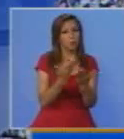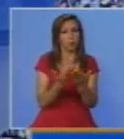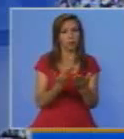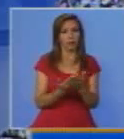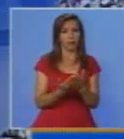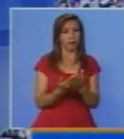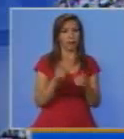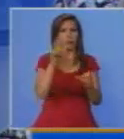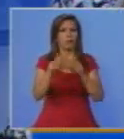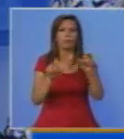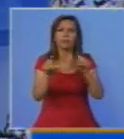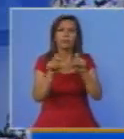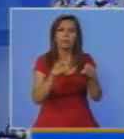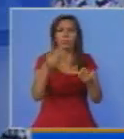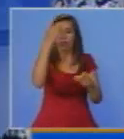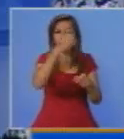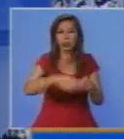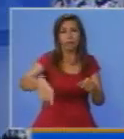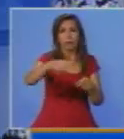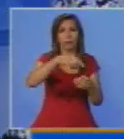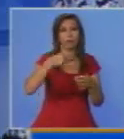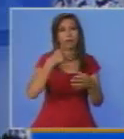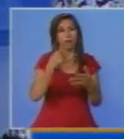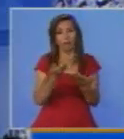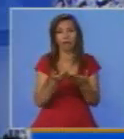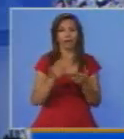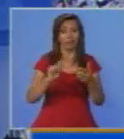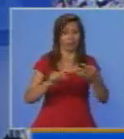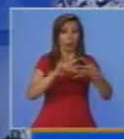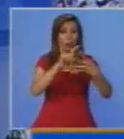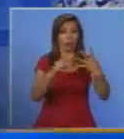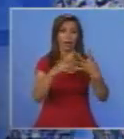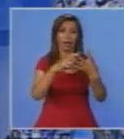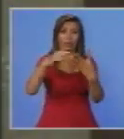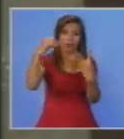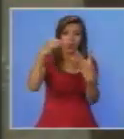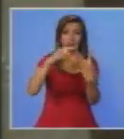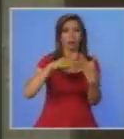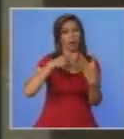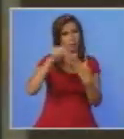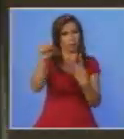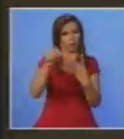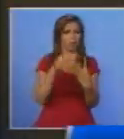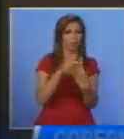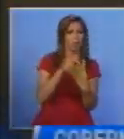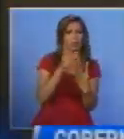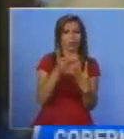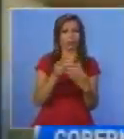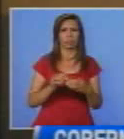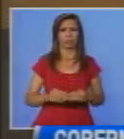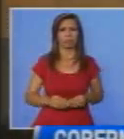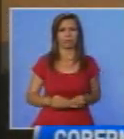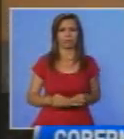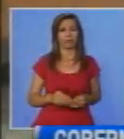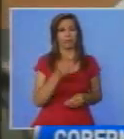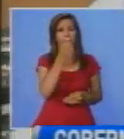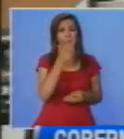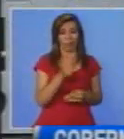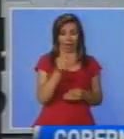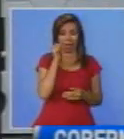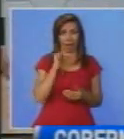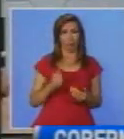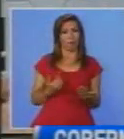3/4 partes del Consejo Cantonal, algo que según el gobernador del Guayas no tiene. El alcalde lo planteó